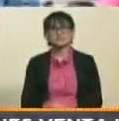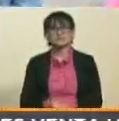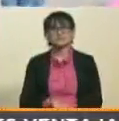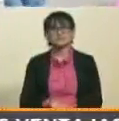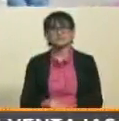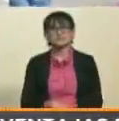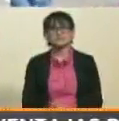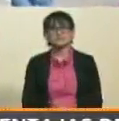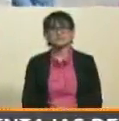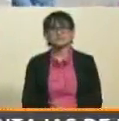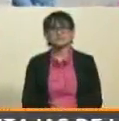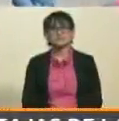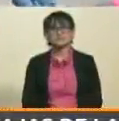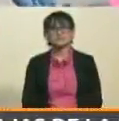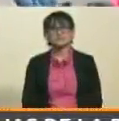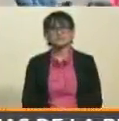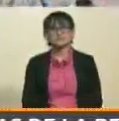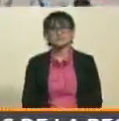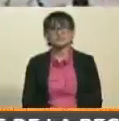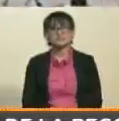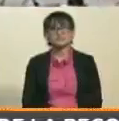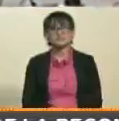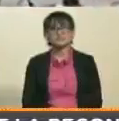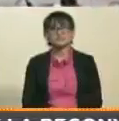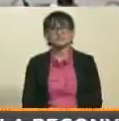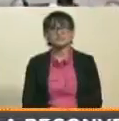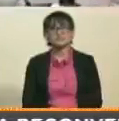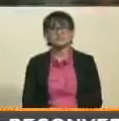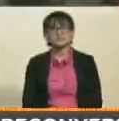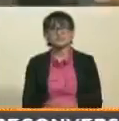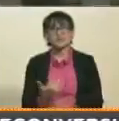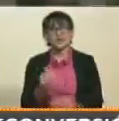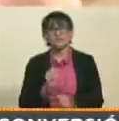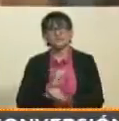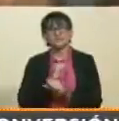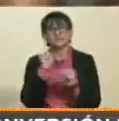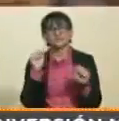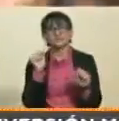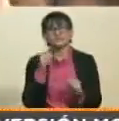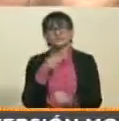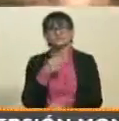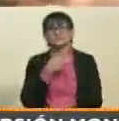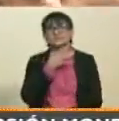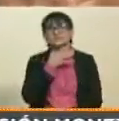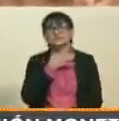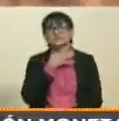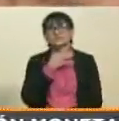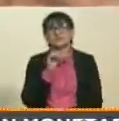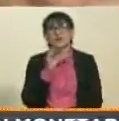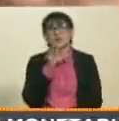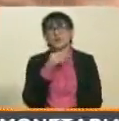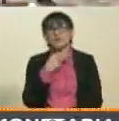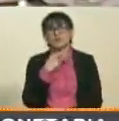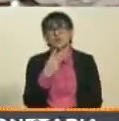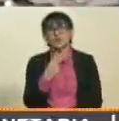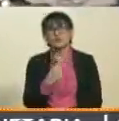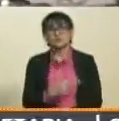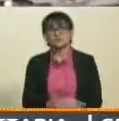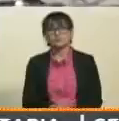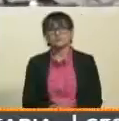Y me pegó. Y hoy amanecí sin voz. Y sin